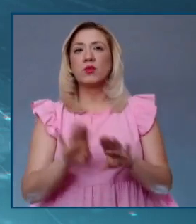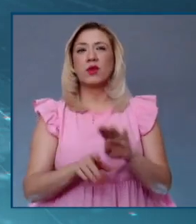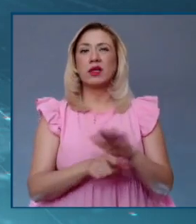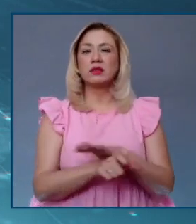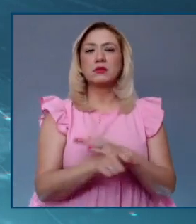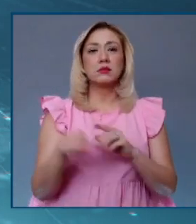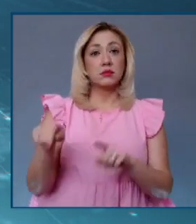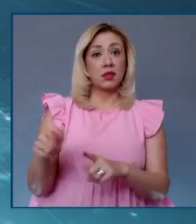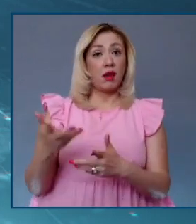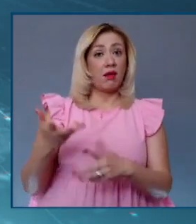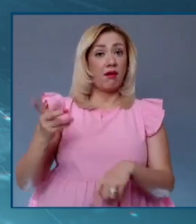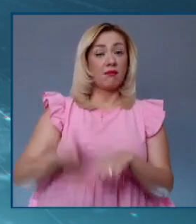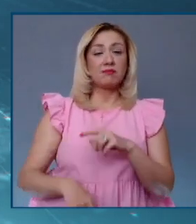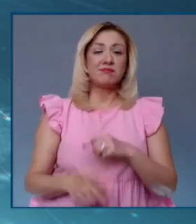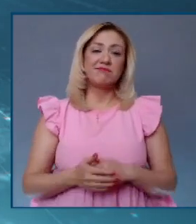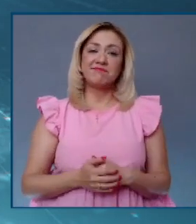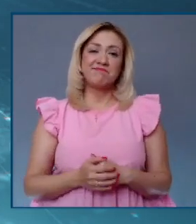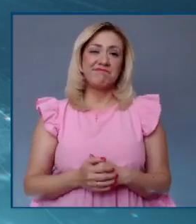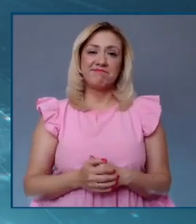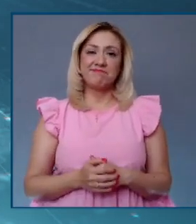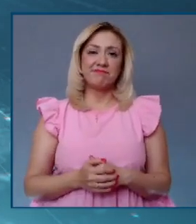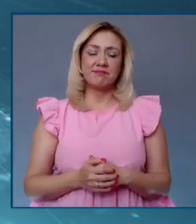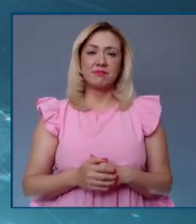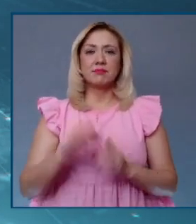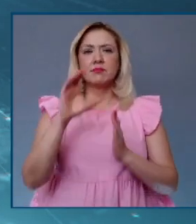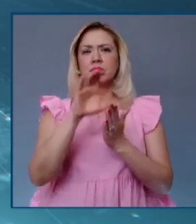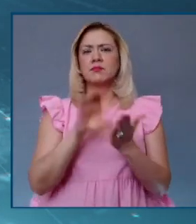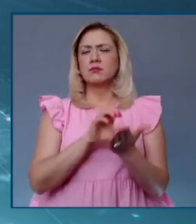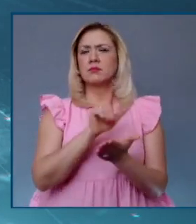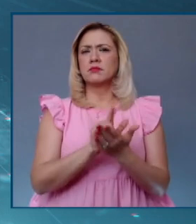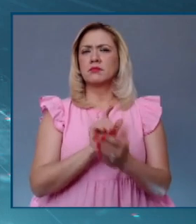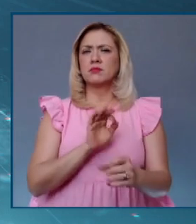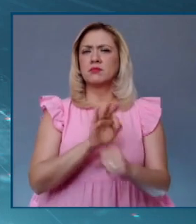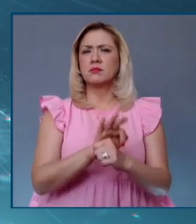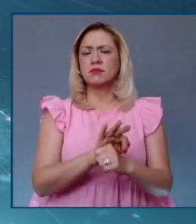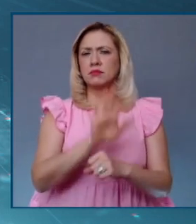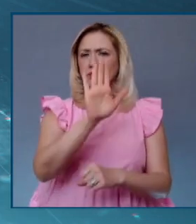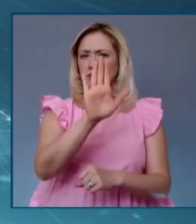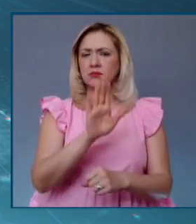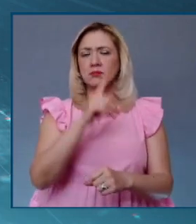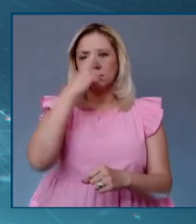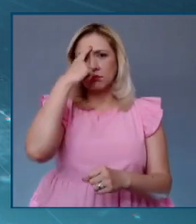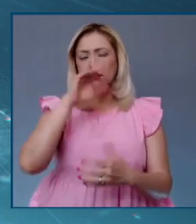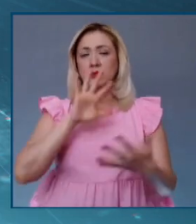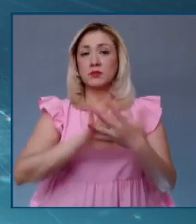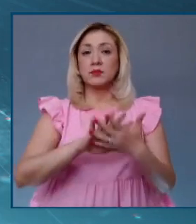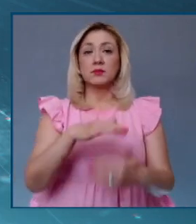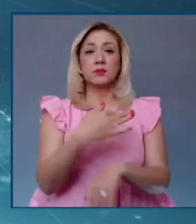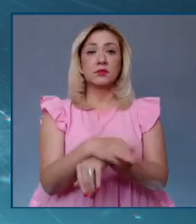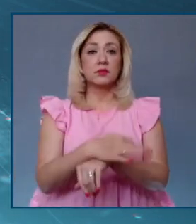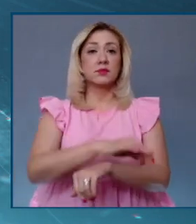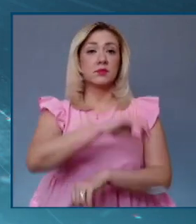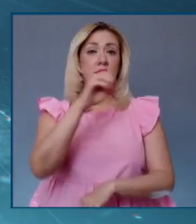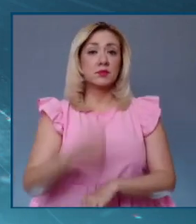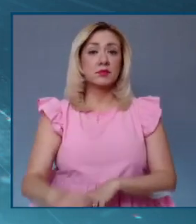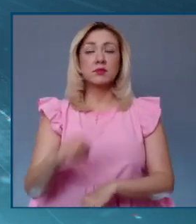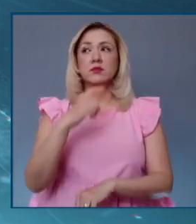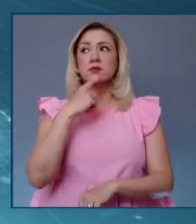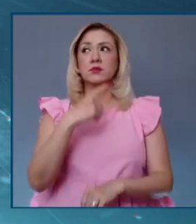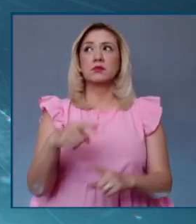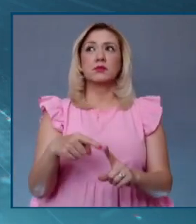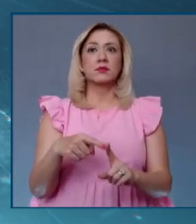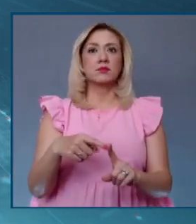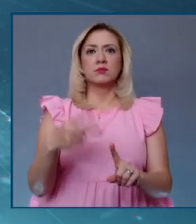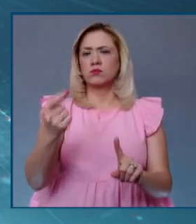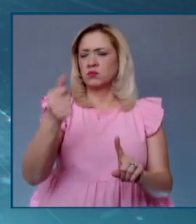La protección constitucional contra la prisión preventiva oficiosa surte efectos de manera inmediata, determinó un